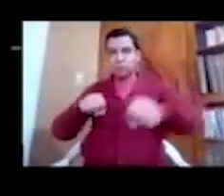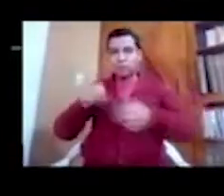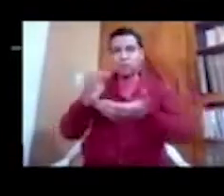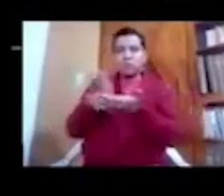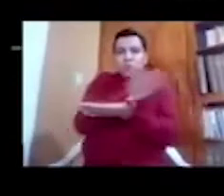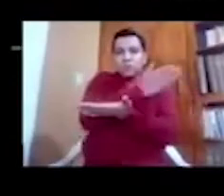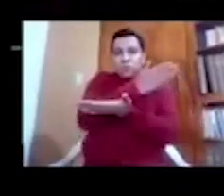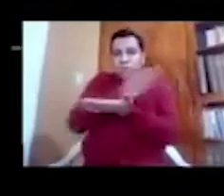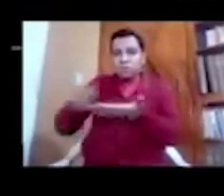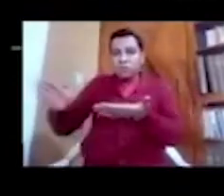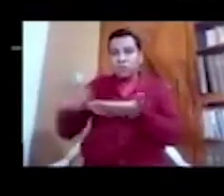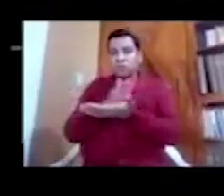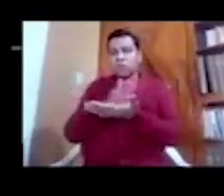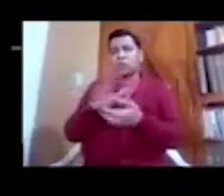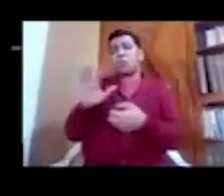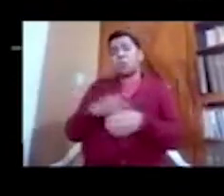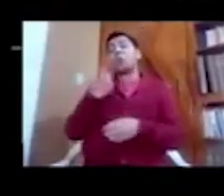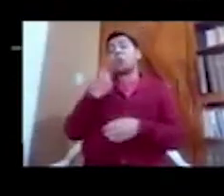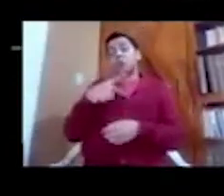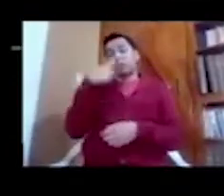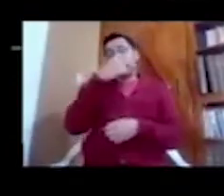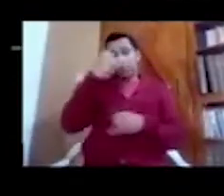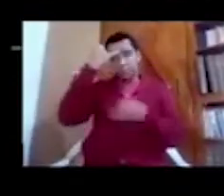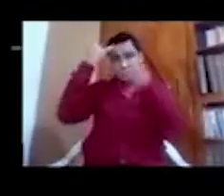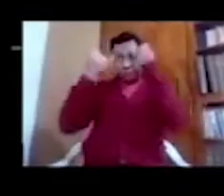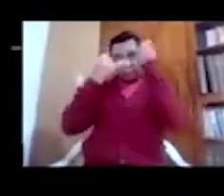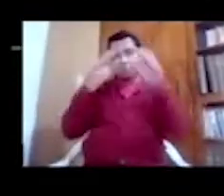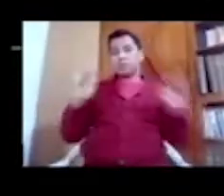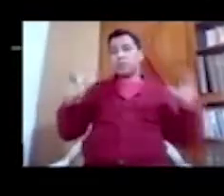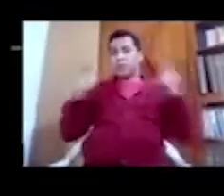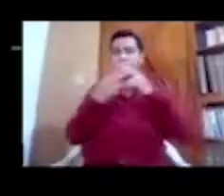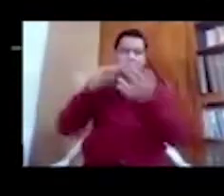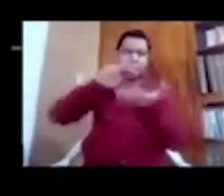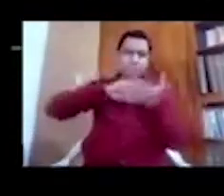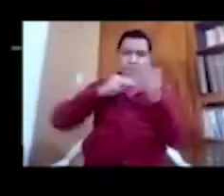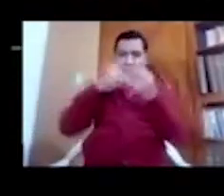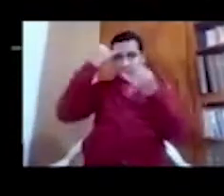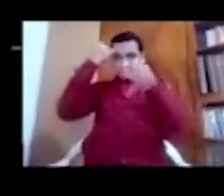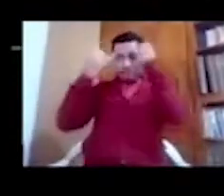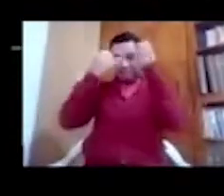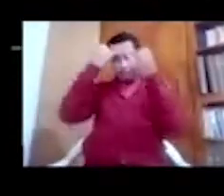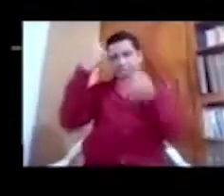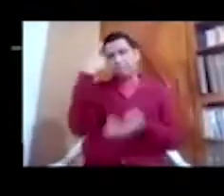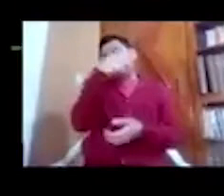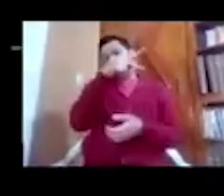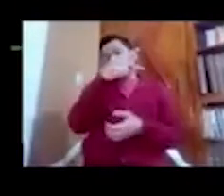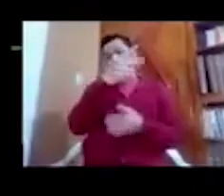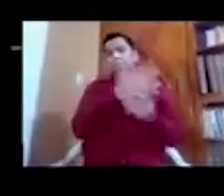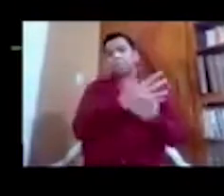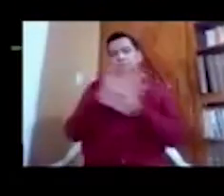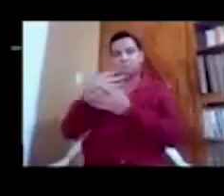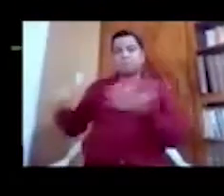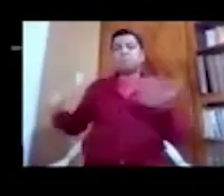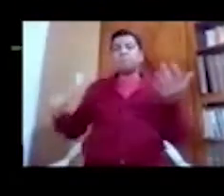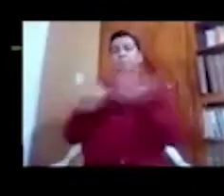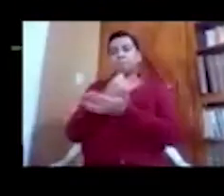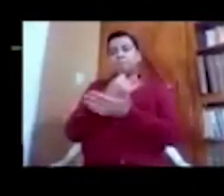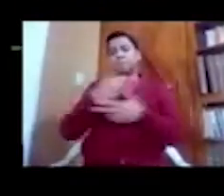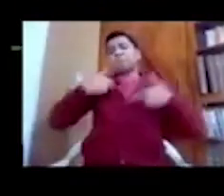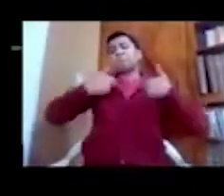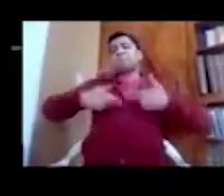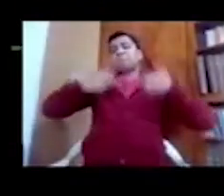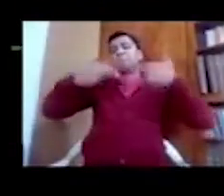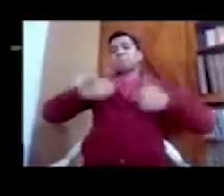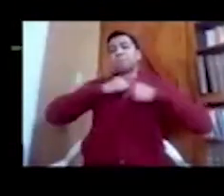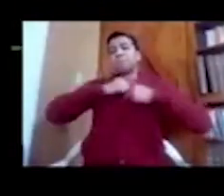motivos religiosos también, estratégicos, ideológicos y por supuesto religiosos, pero también de linajes. Necesitan